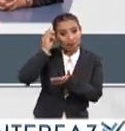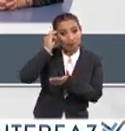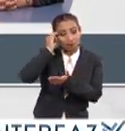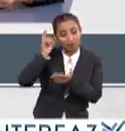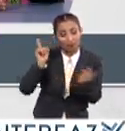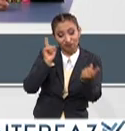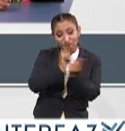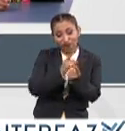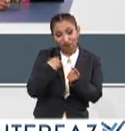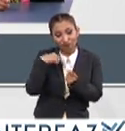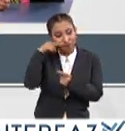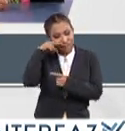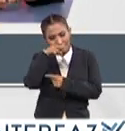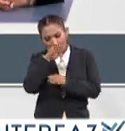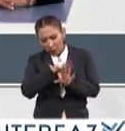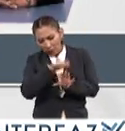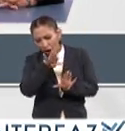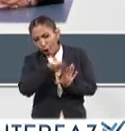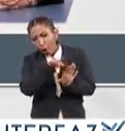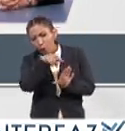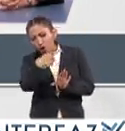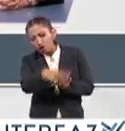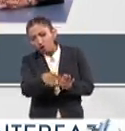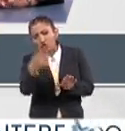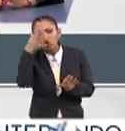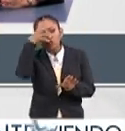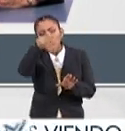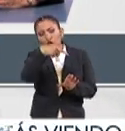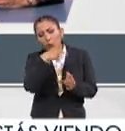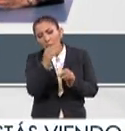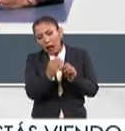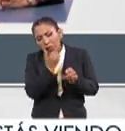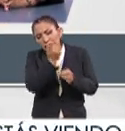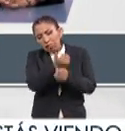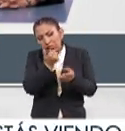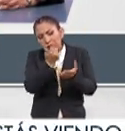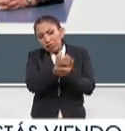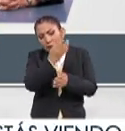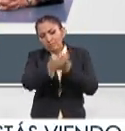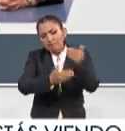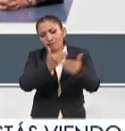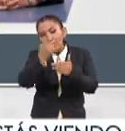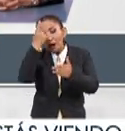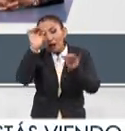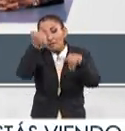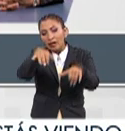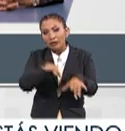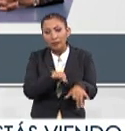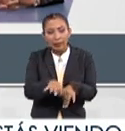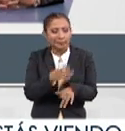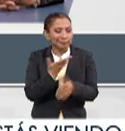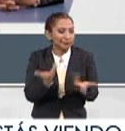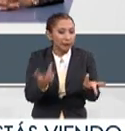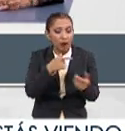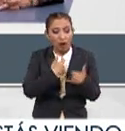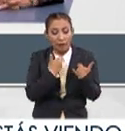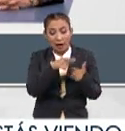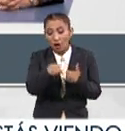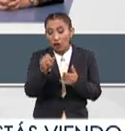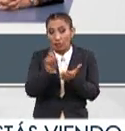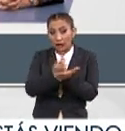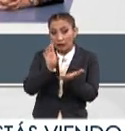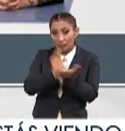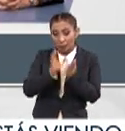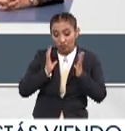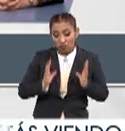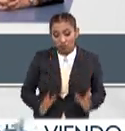intelectual, mirar un poco cómo va a ser su futuro para irlo encaminando a lo laboral. Claro. En fin, los chicos con